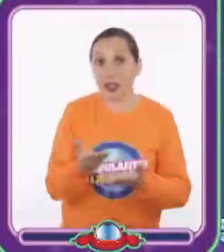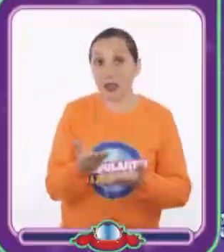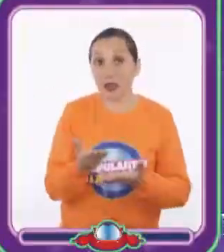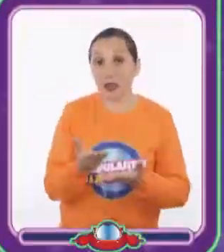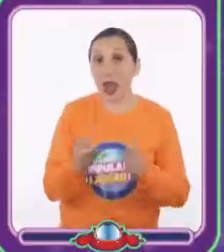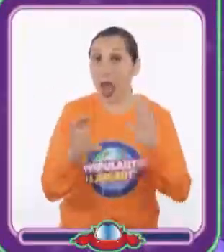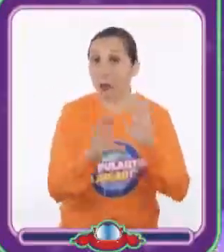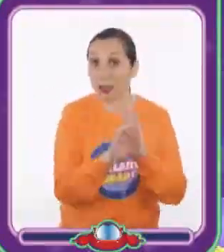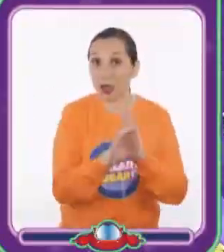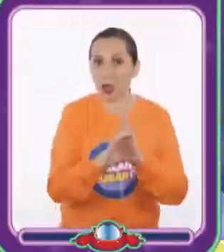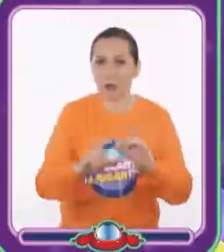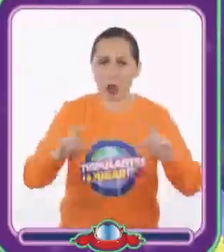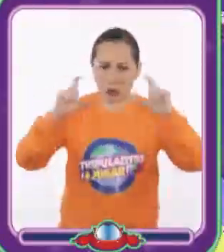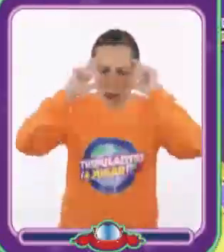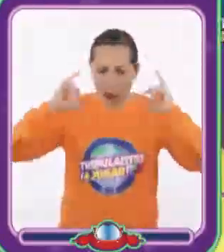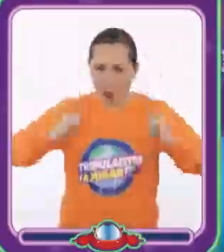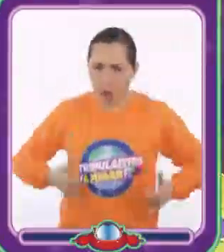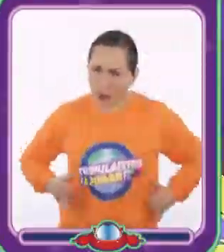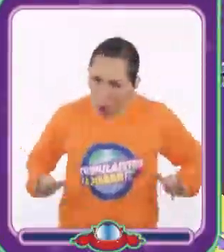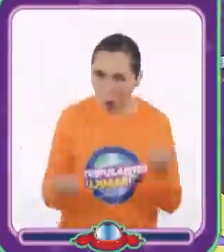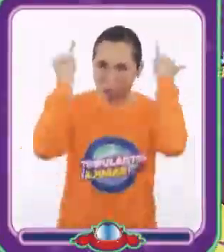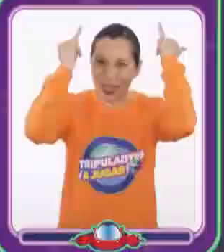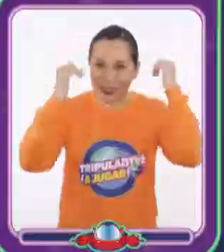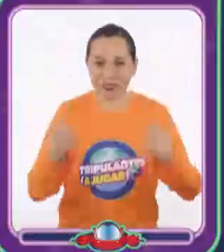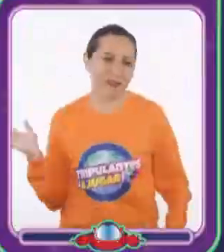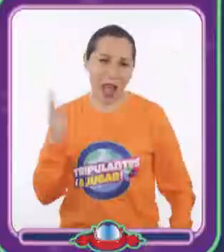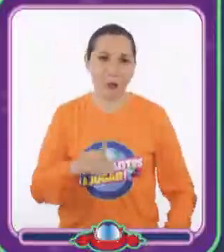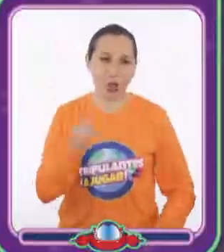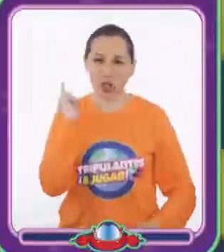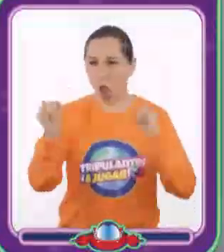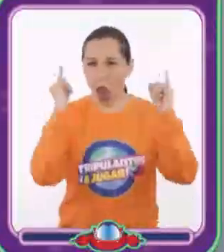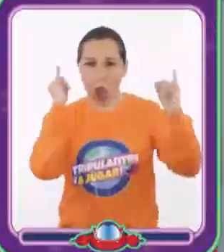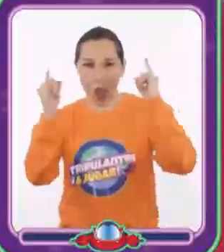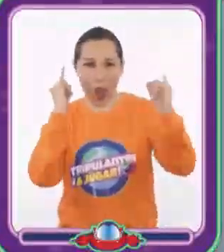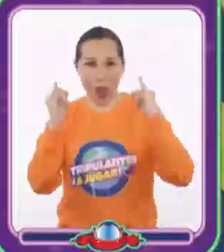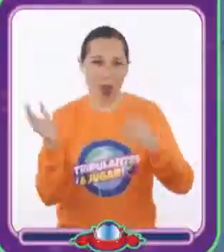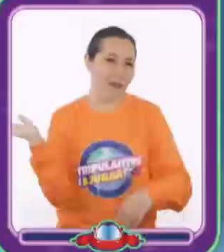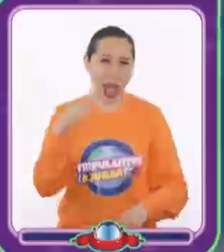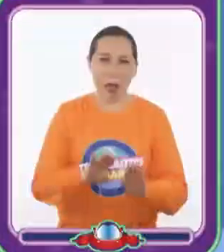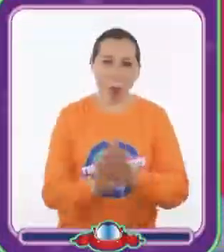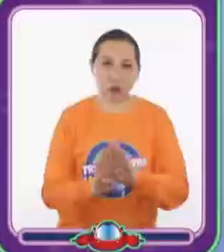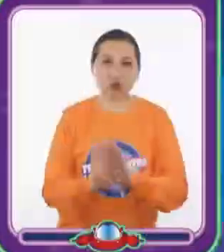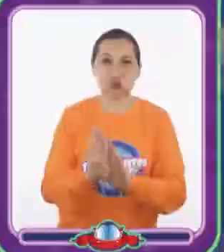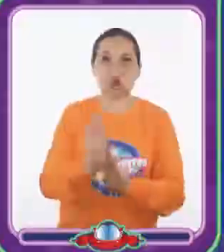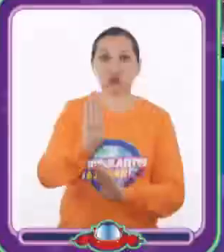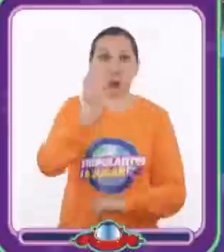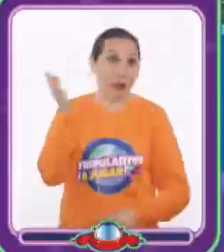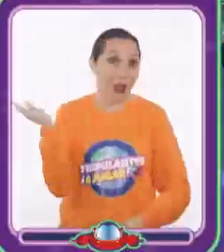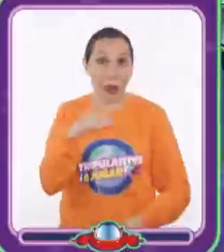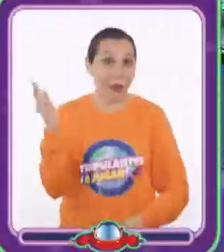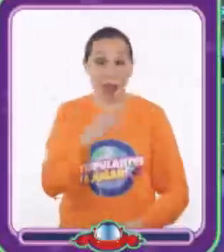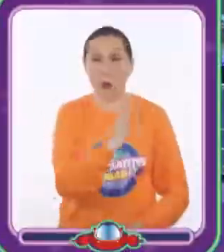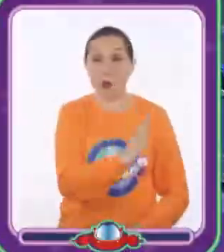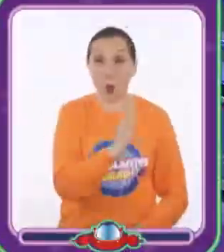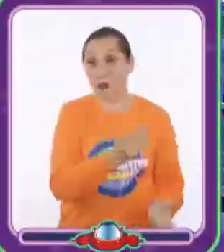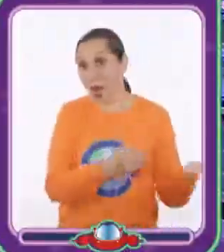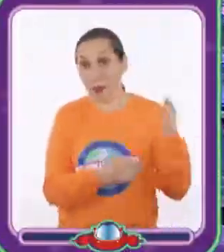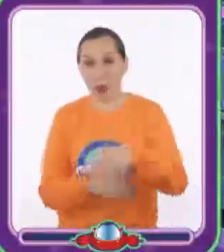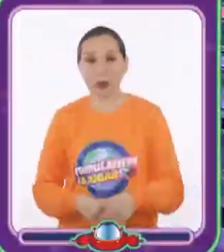¡bienvenidos a un nuevo capítulo de Tripulantes! ¡Hasta! ¡Vamos! ¡Nos vamos a Edubilo! ¡Vamos,